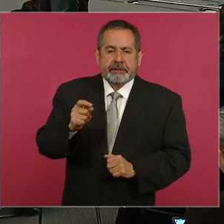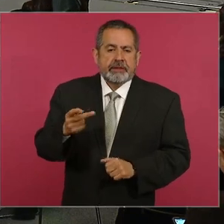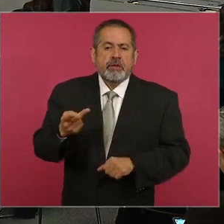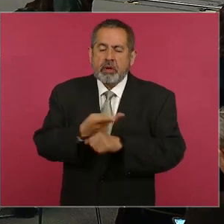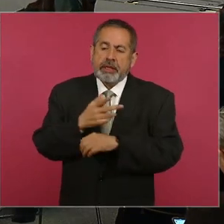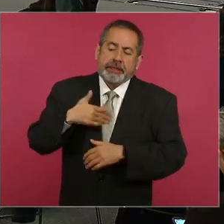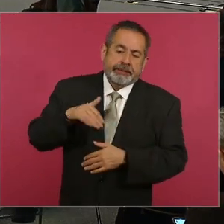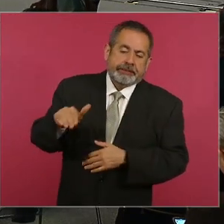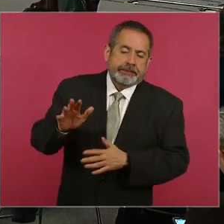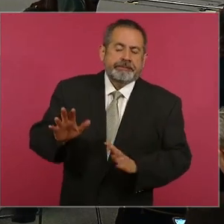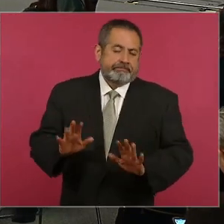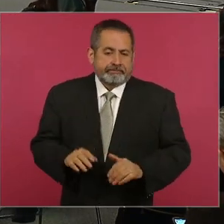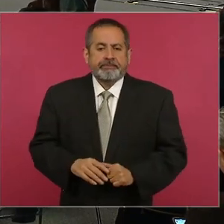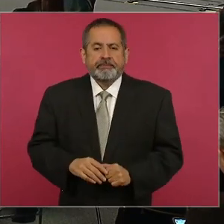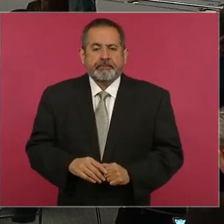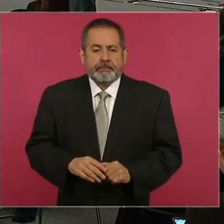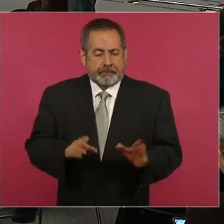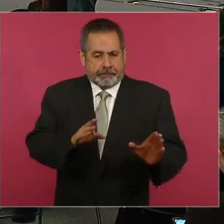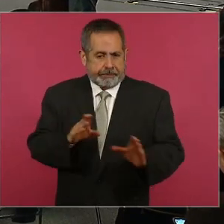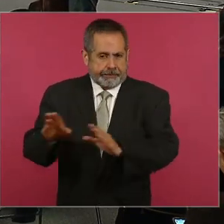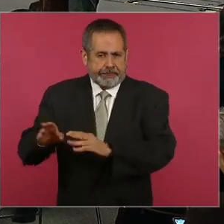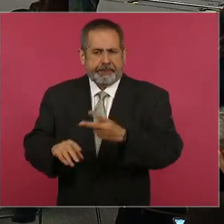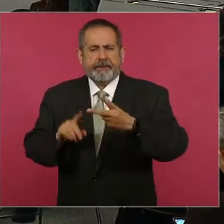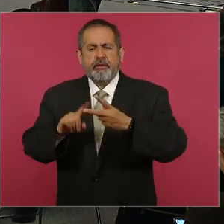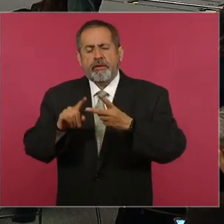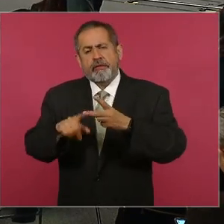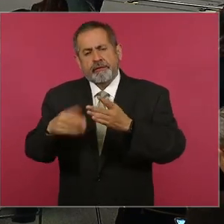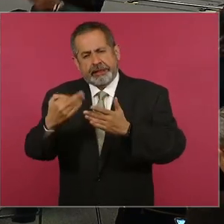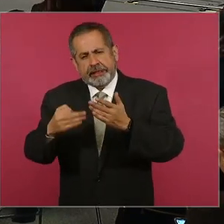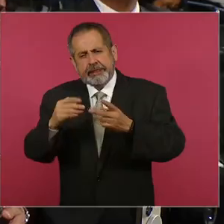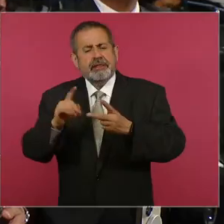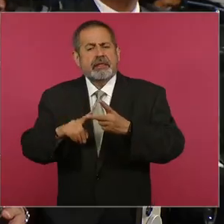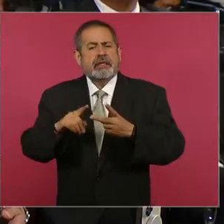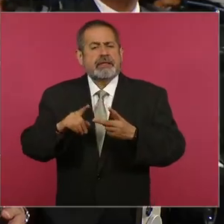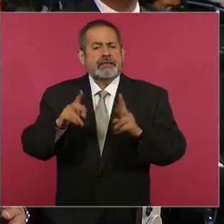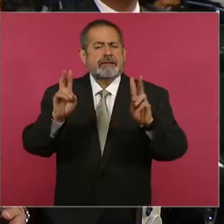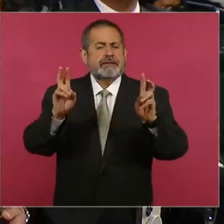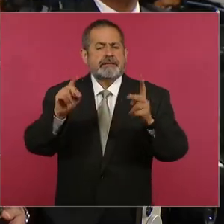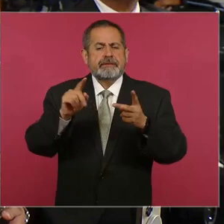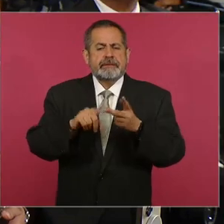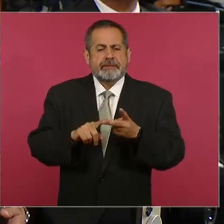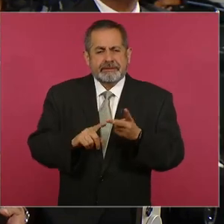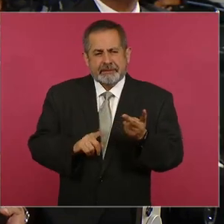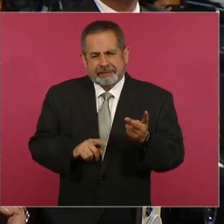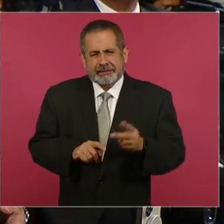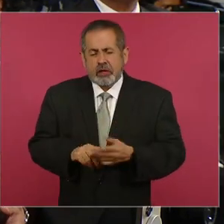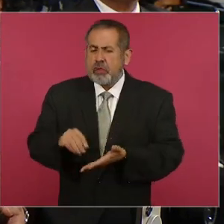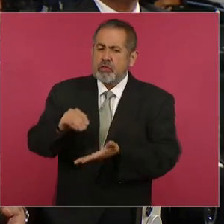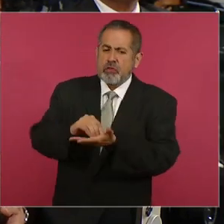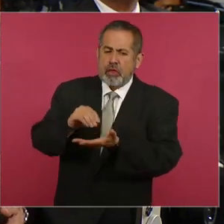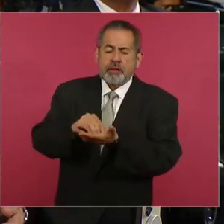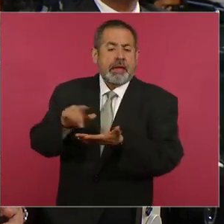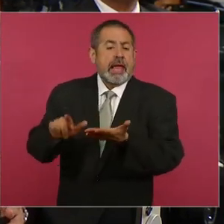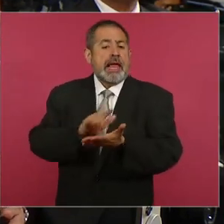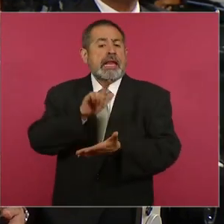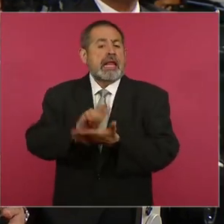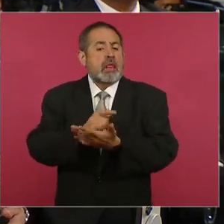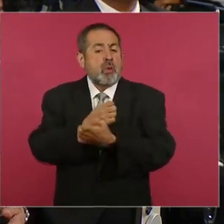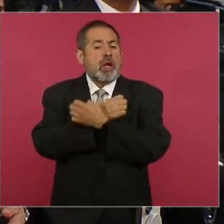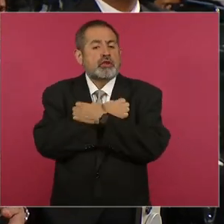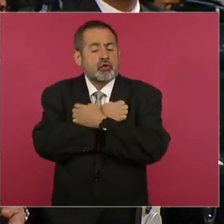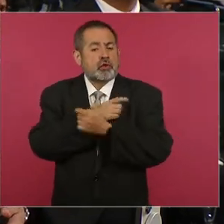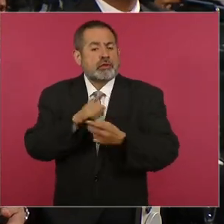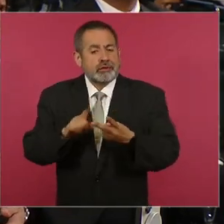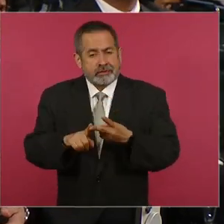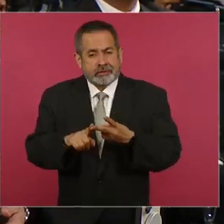podemos. Okay. En otros temas que tenemos pendientes, hay un tema de la que sigue el problema de la ley de educación superior